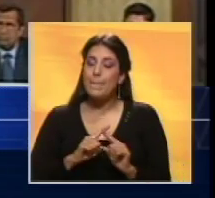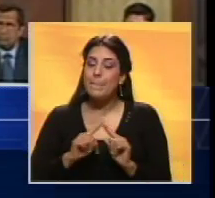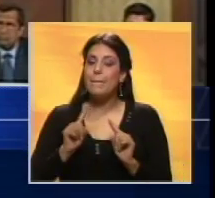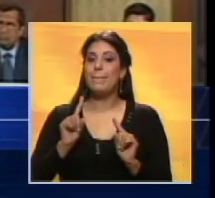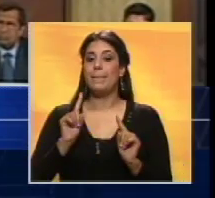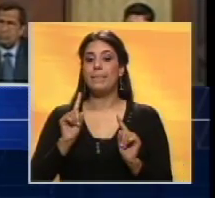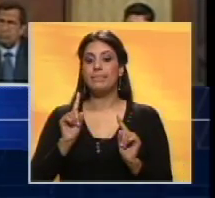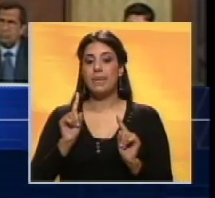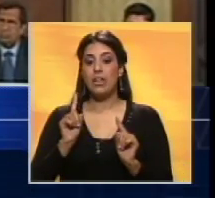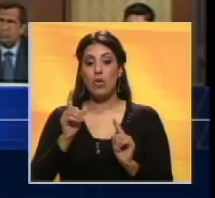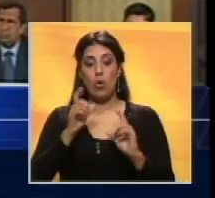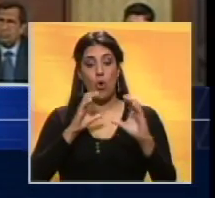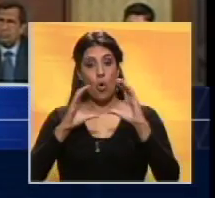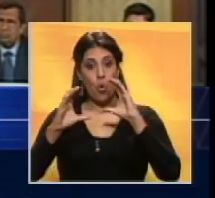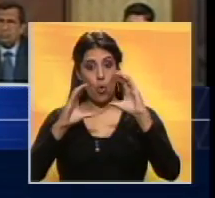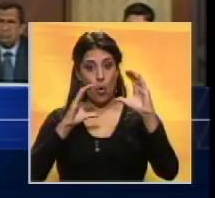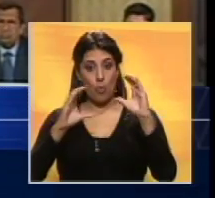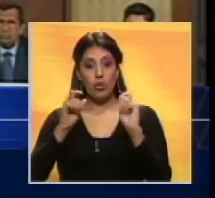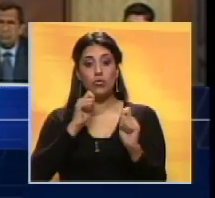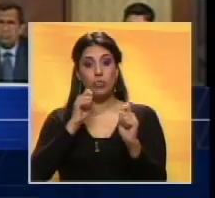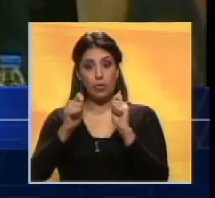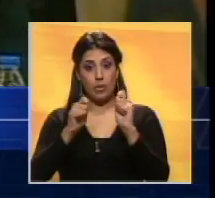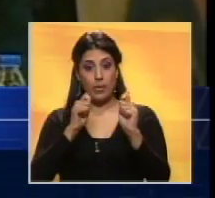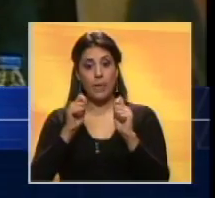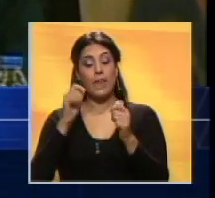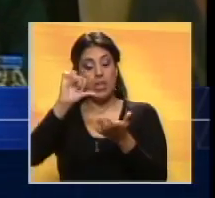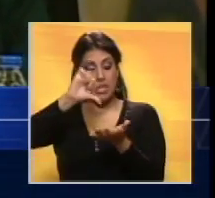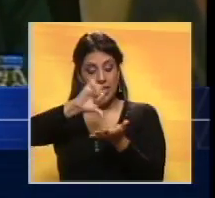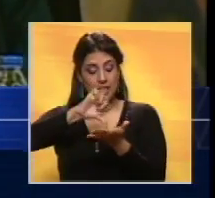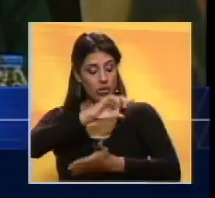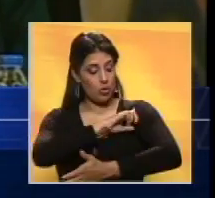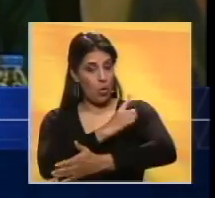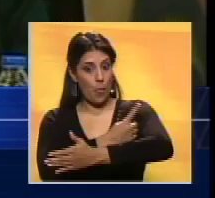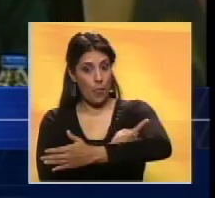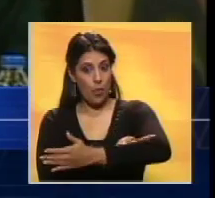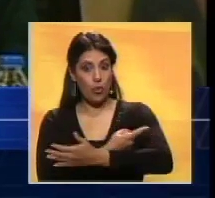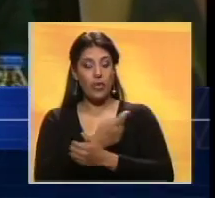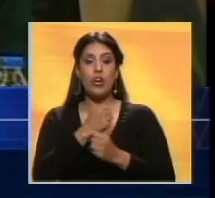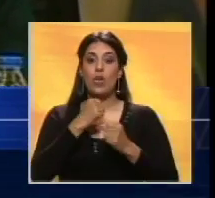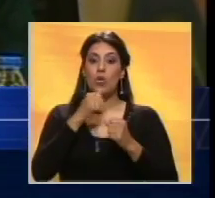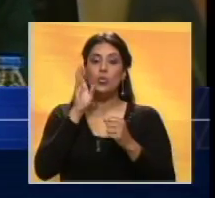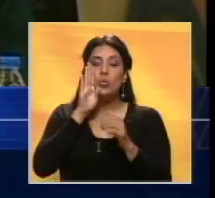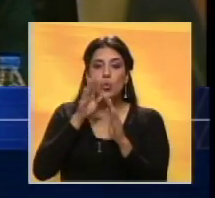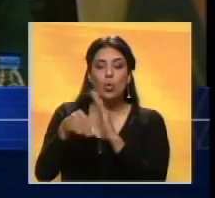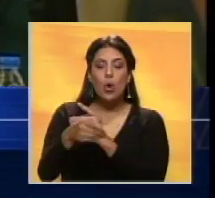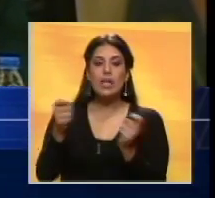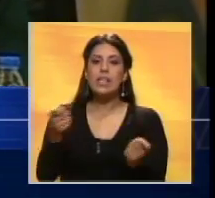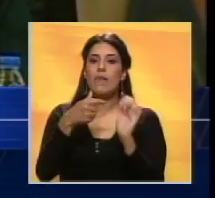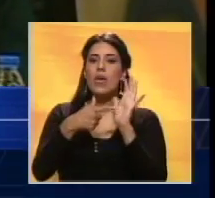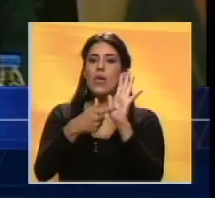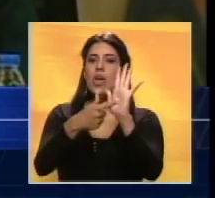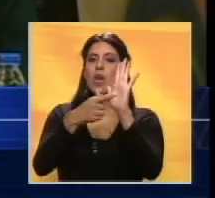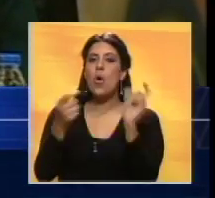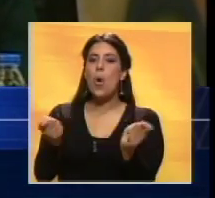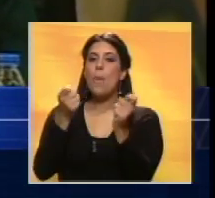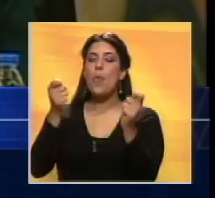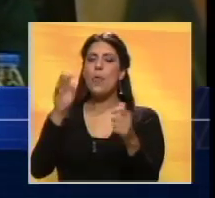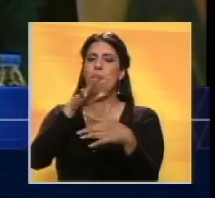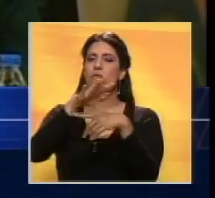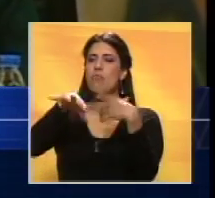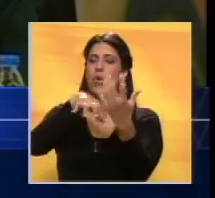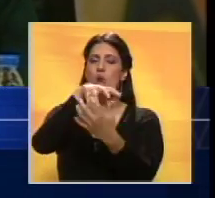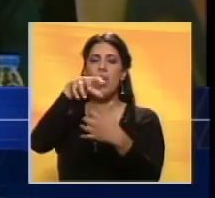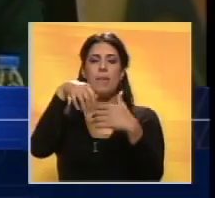embargo, los medios de comunicación y centros de poder foráneos venden la especie de que